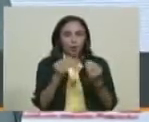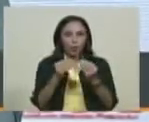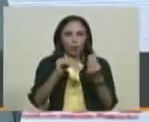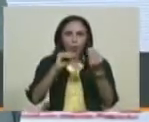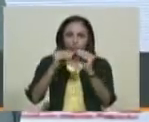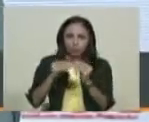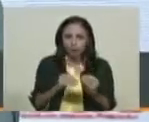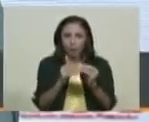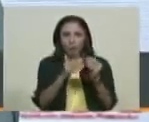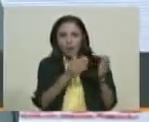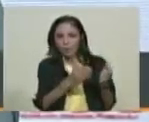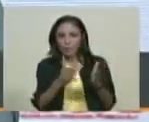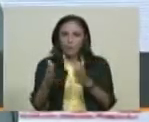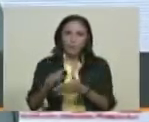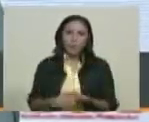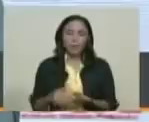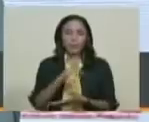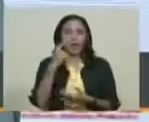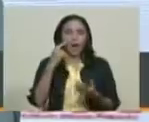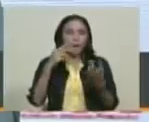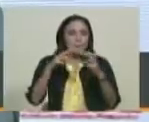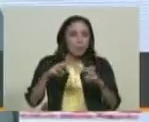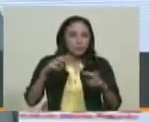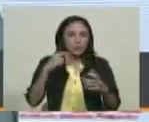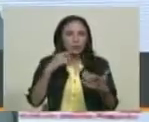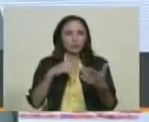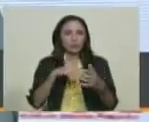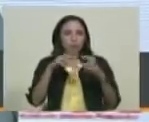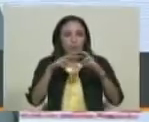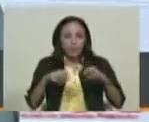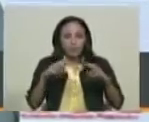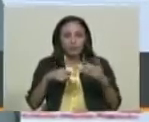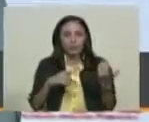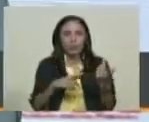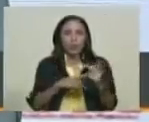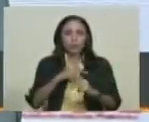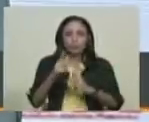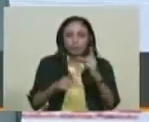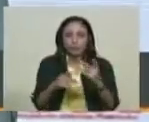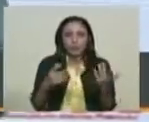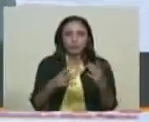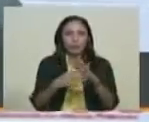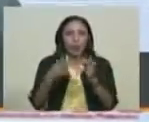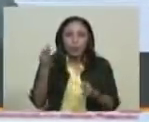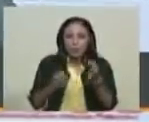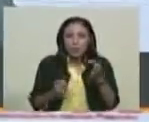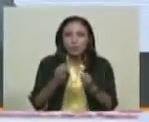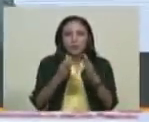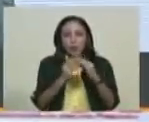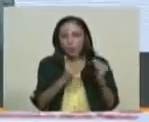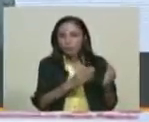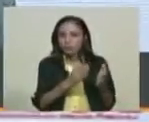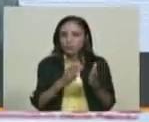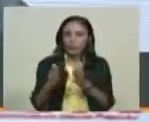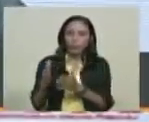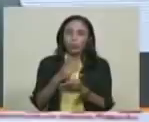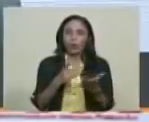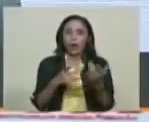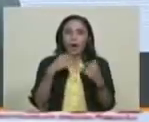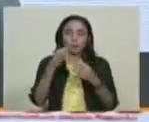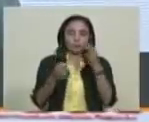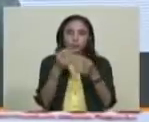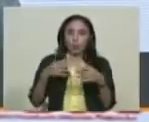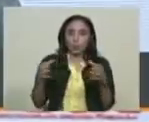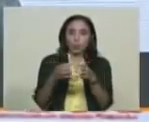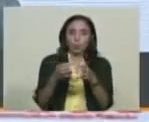manera orgánica el proceso de investigación, el proceso judicial, y a una declaración de un